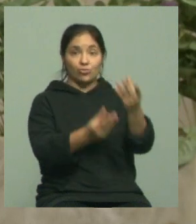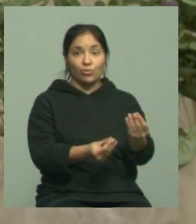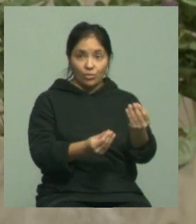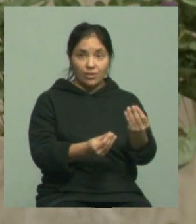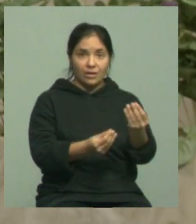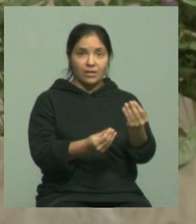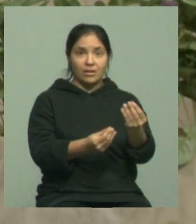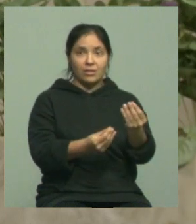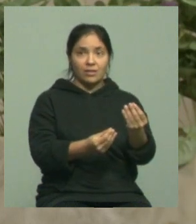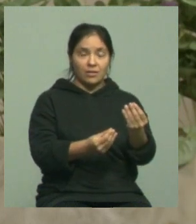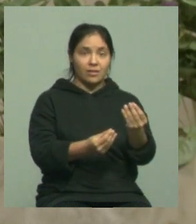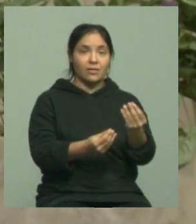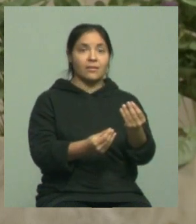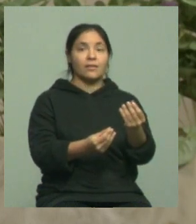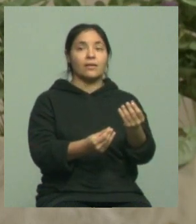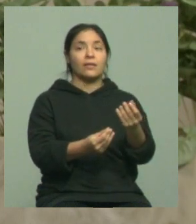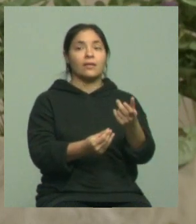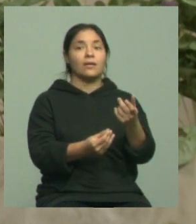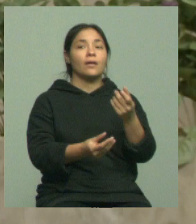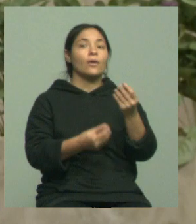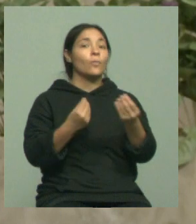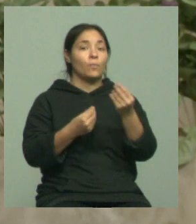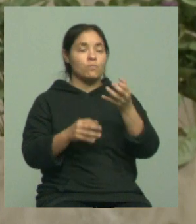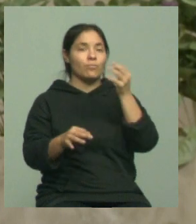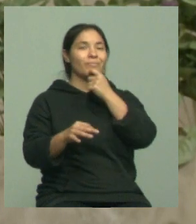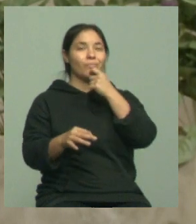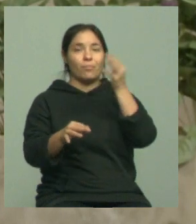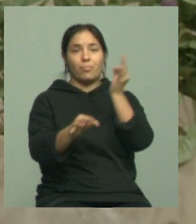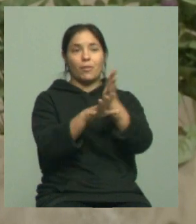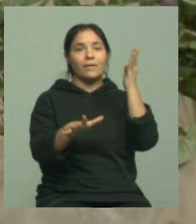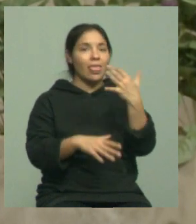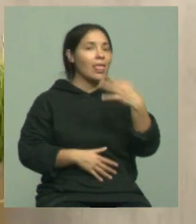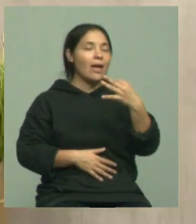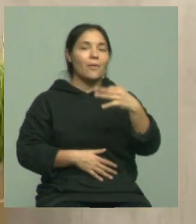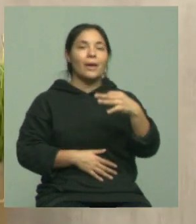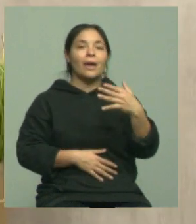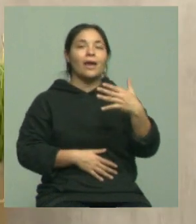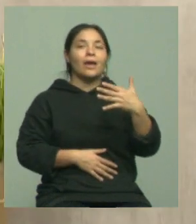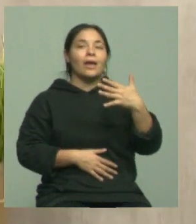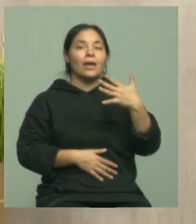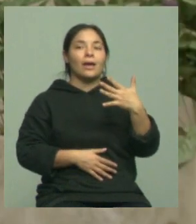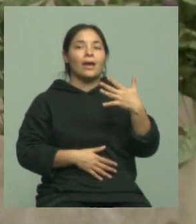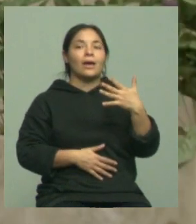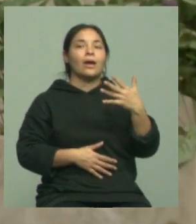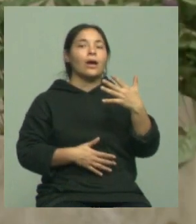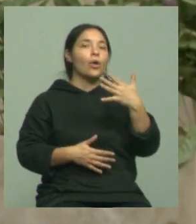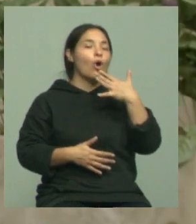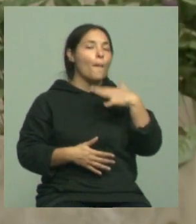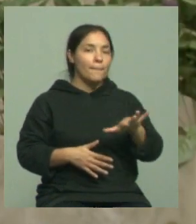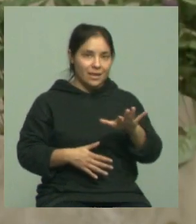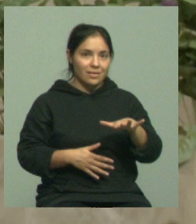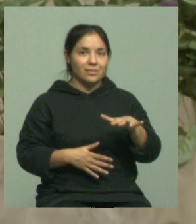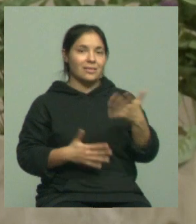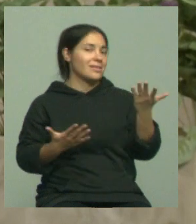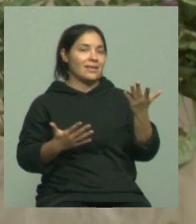que sanar así, de esa manera, cuando uno entiende que un profesional te tiene que entender tal cual sos, ¿no? Y cómo te autopercibís y